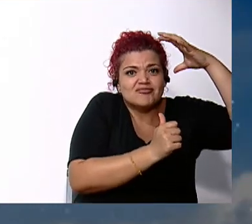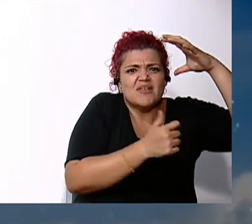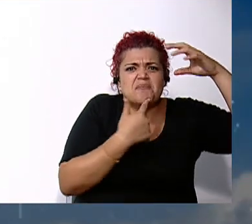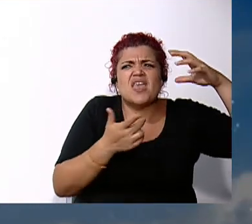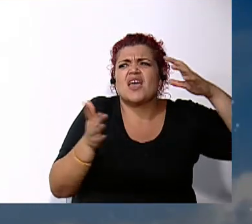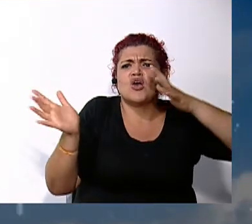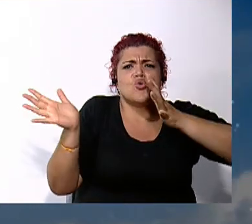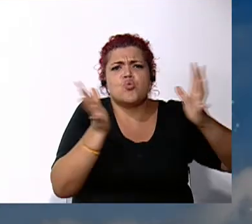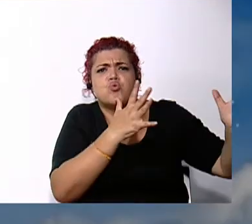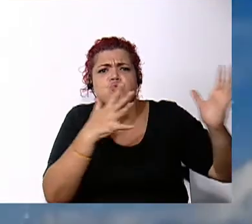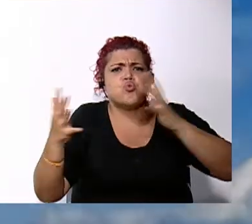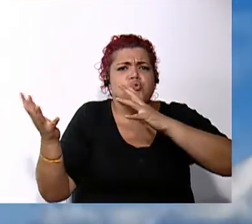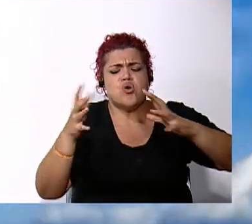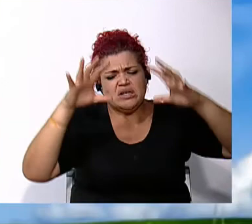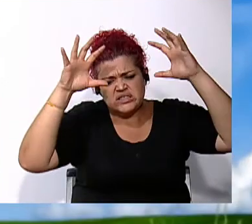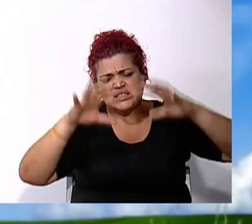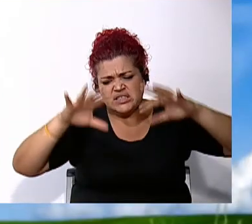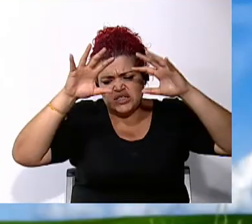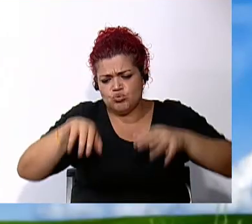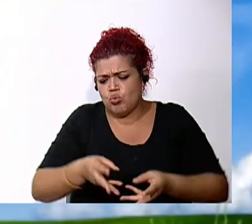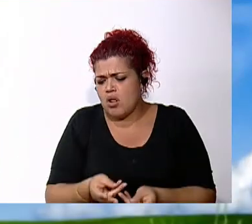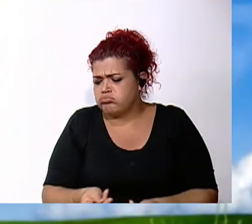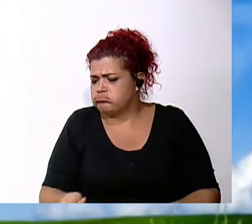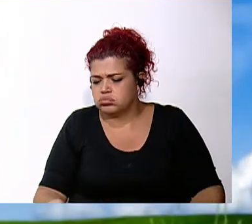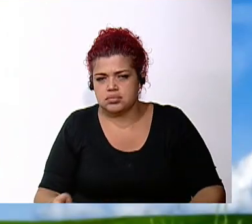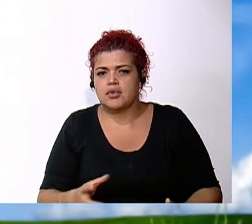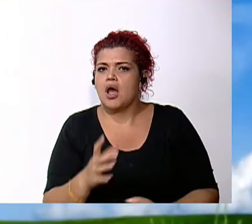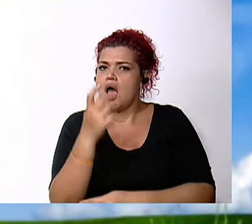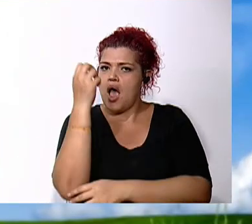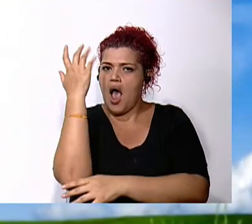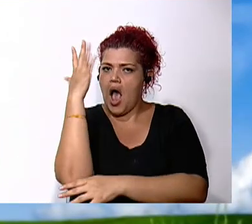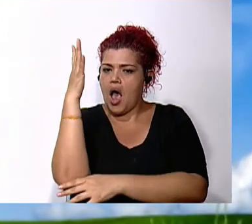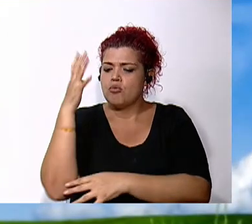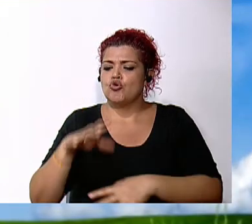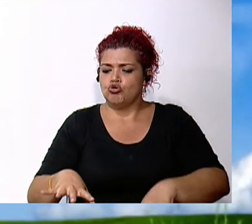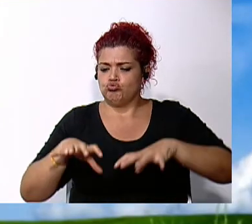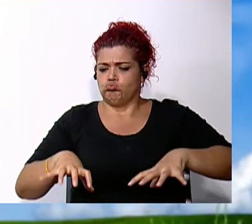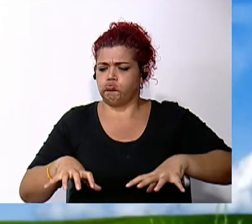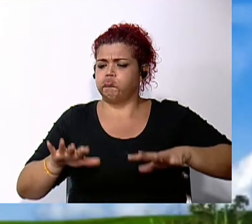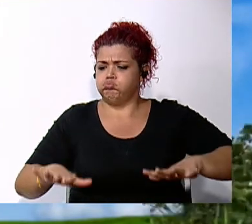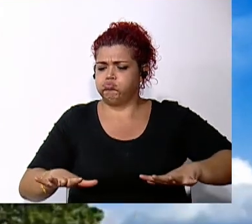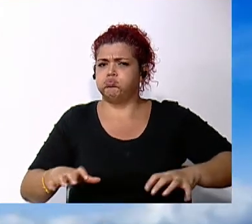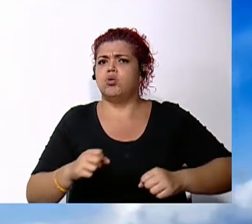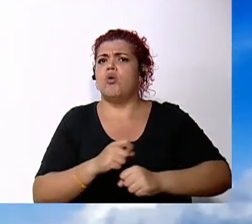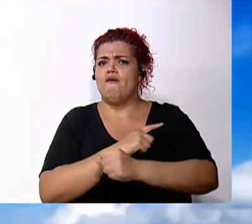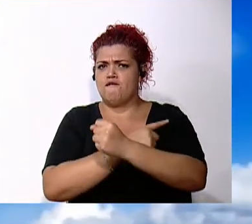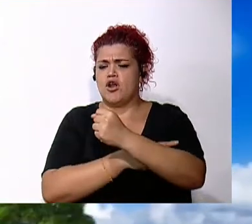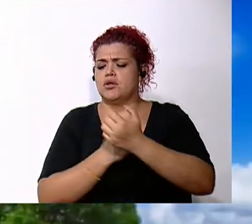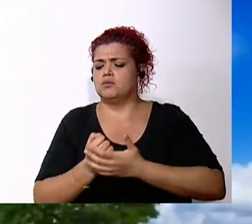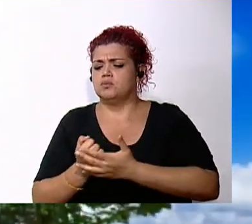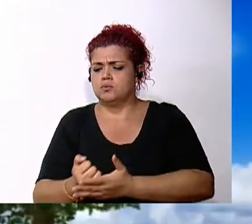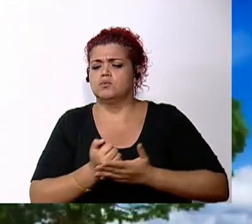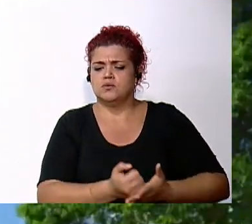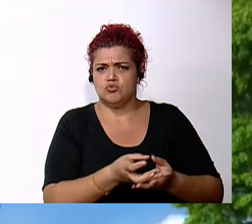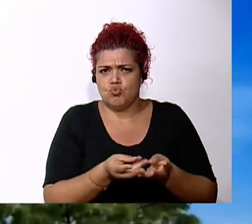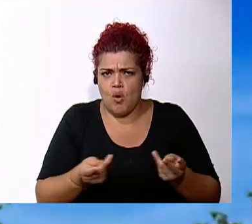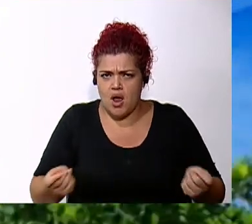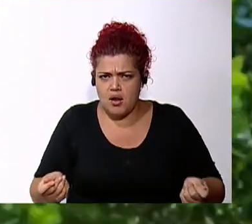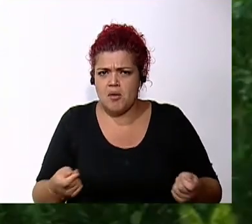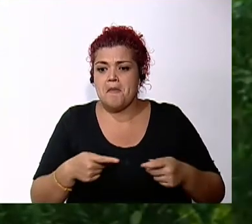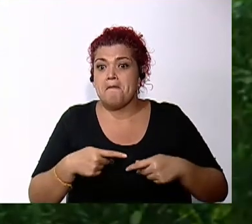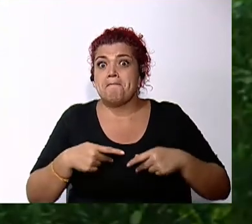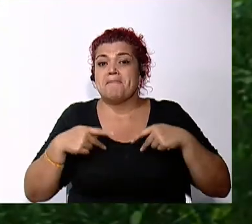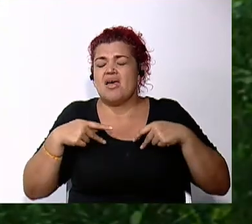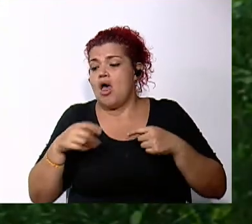los nutrientes del suelo y además lo alimentan con sus propios nutrientes para que siga dando vida a otras plantas. Además, le dan